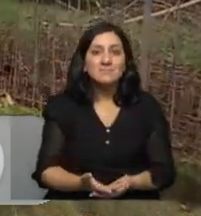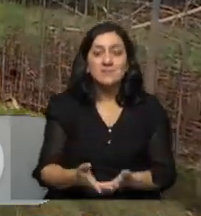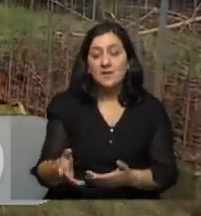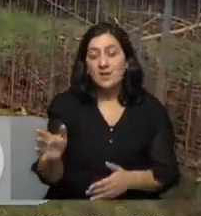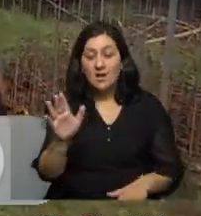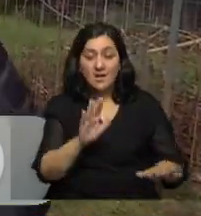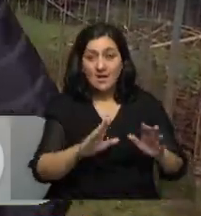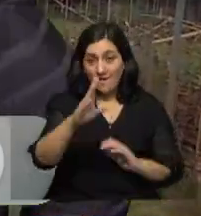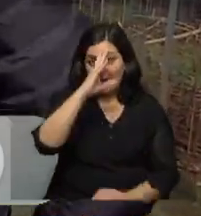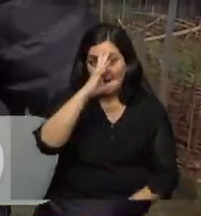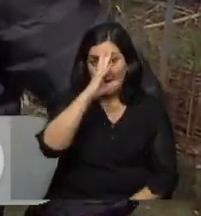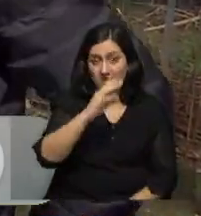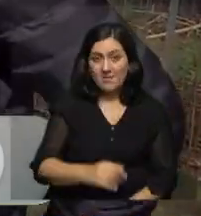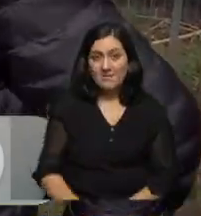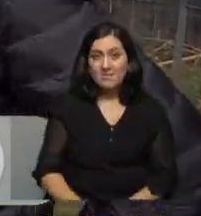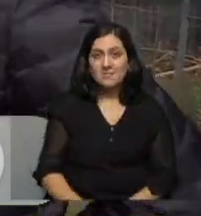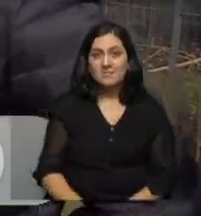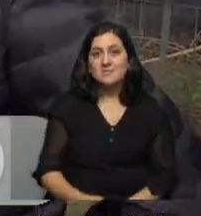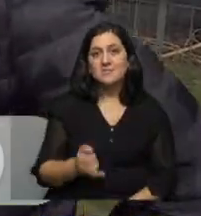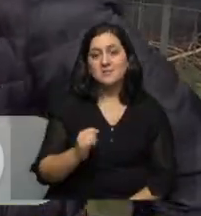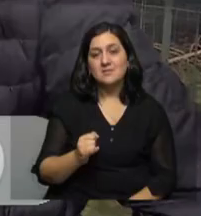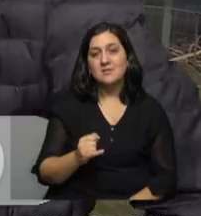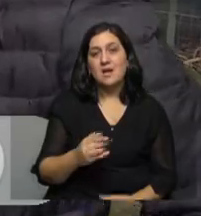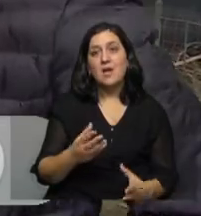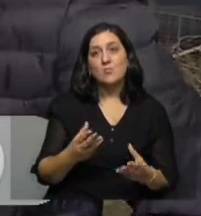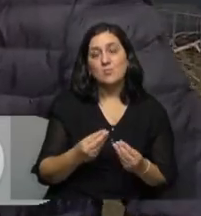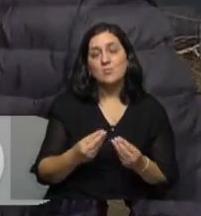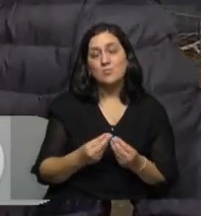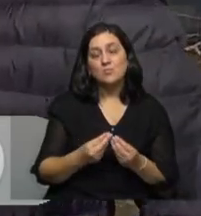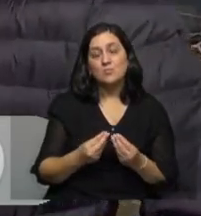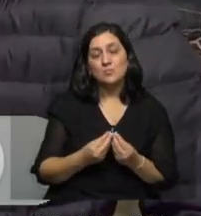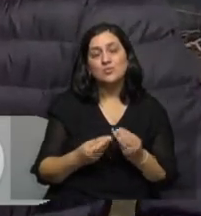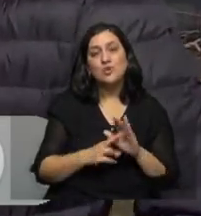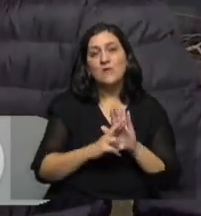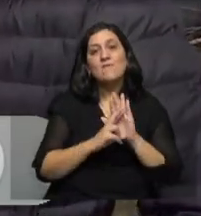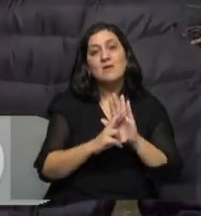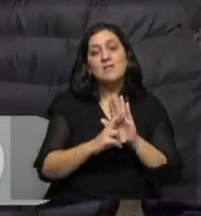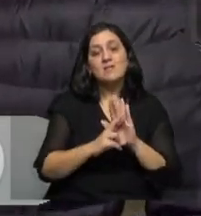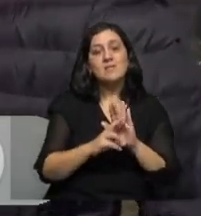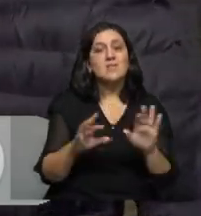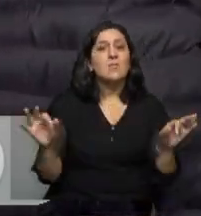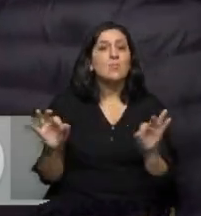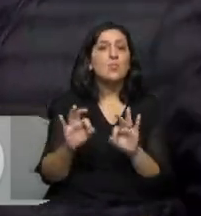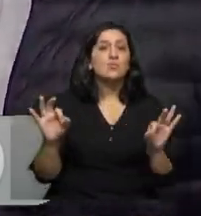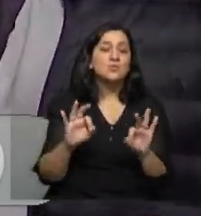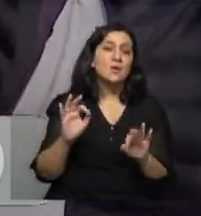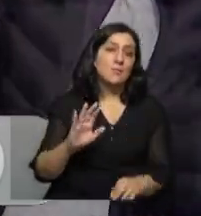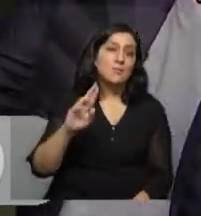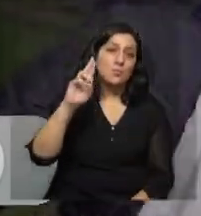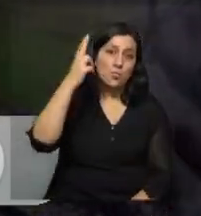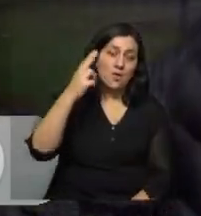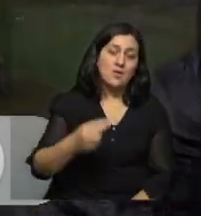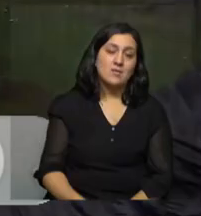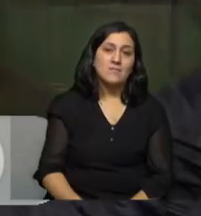usted lo quiere decir, si usted se la juega. Bueno. No, sin duda que hay una gran influencia, sobre todo de escuchar mucha música uruguaya, la música